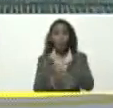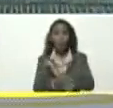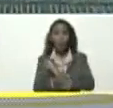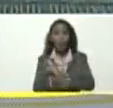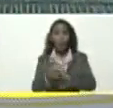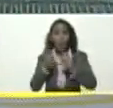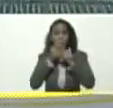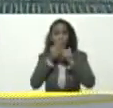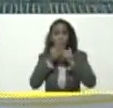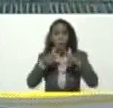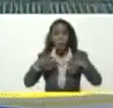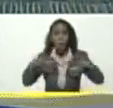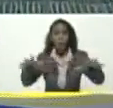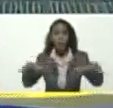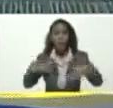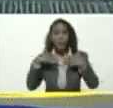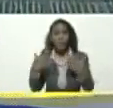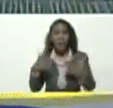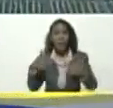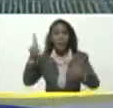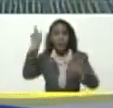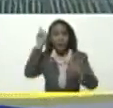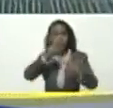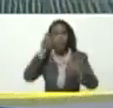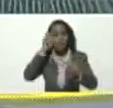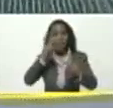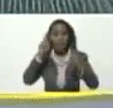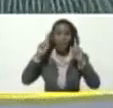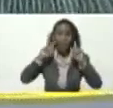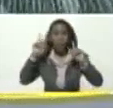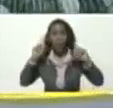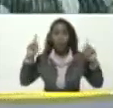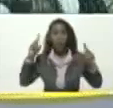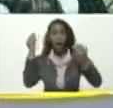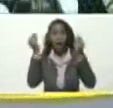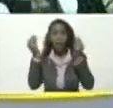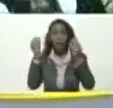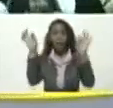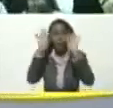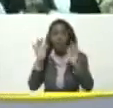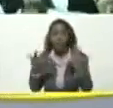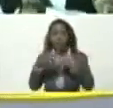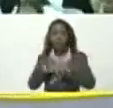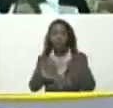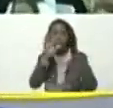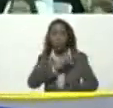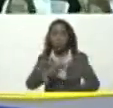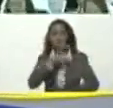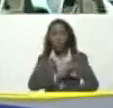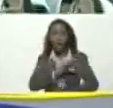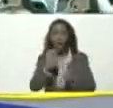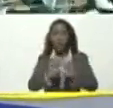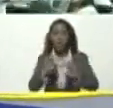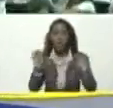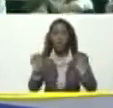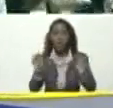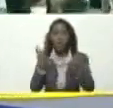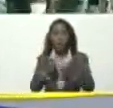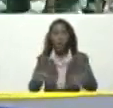masividad de la enseñanza de la música como forma de inclusión social, de educación en